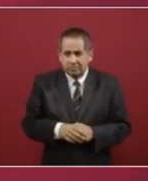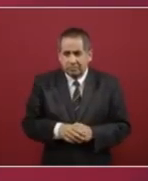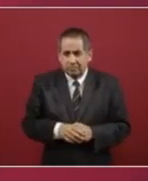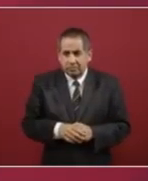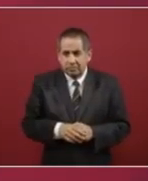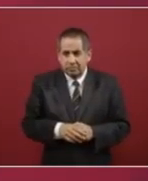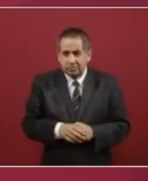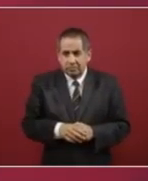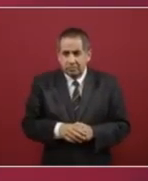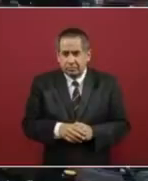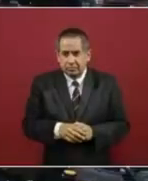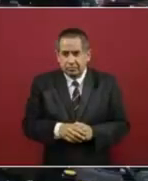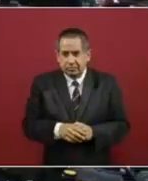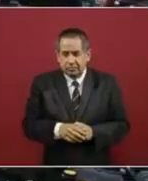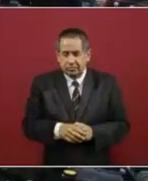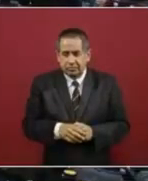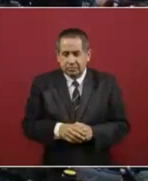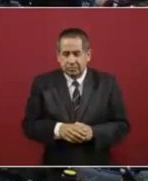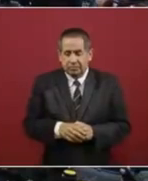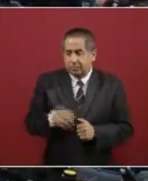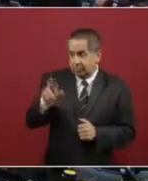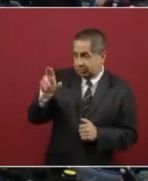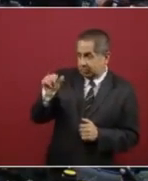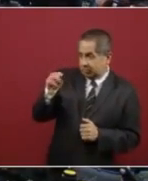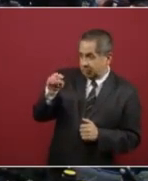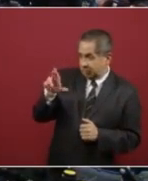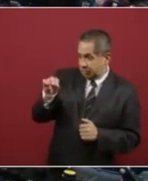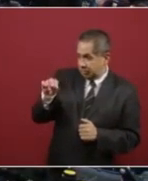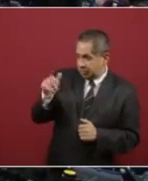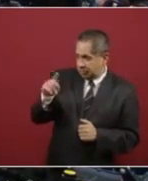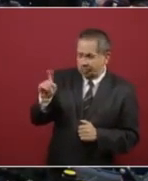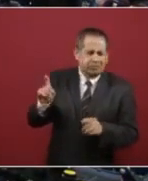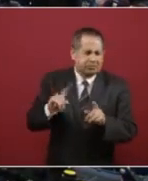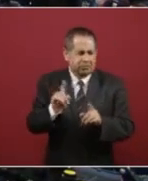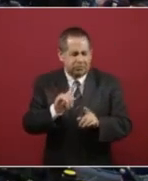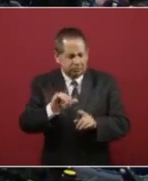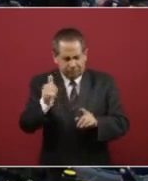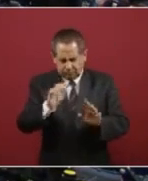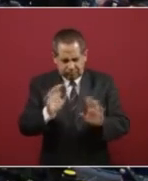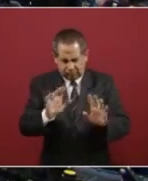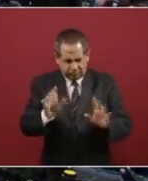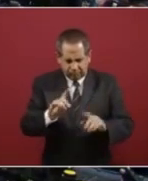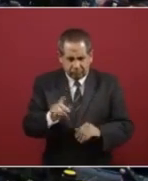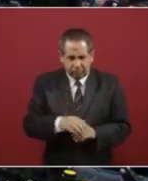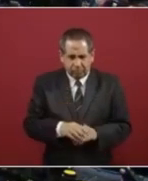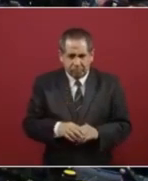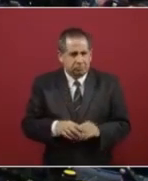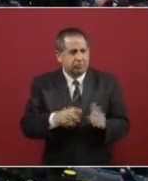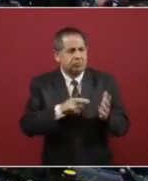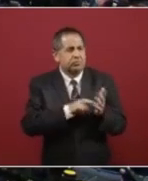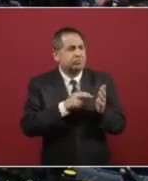¿Eh? ¿Ramiro Garza? No, no, él es, no. Es el ingeniero